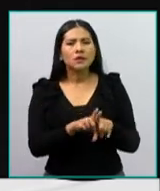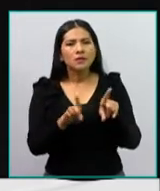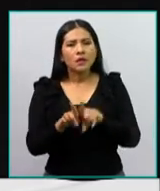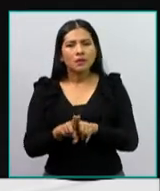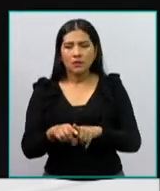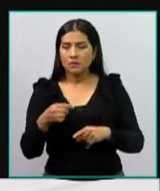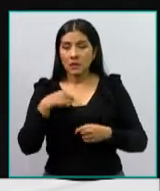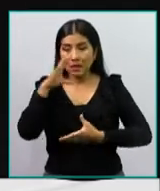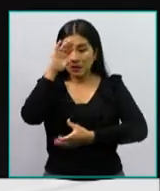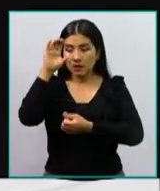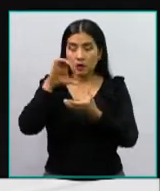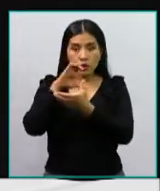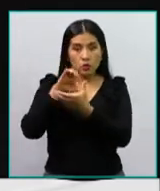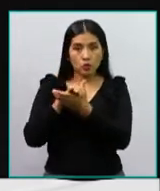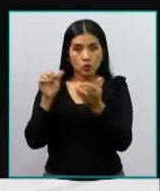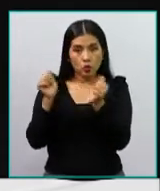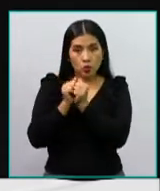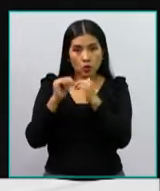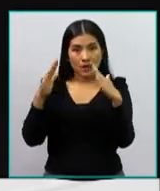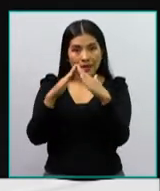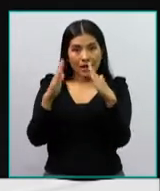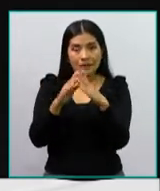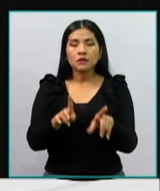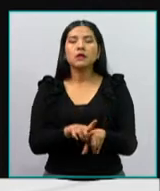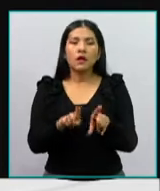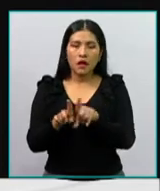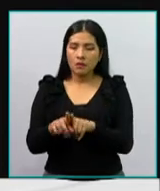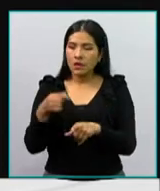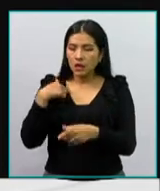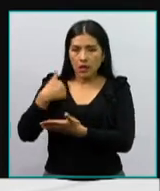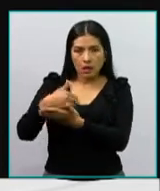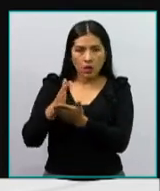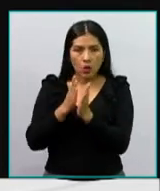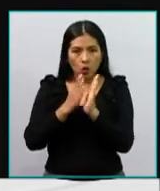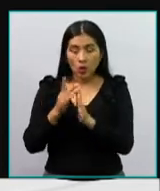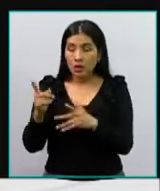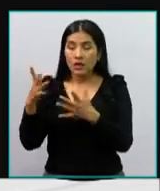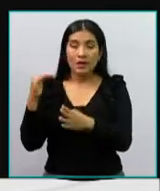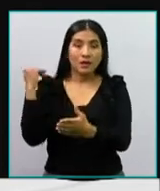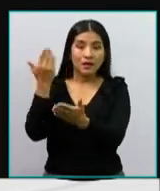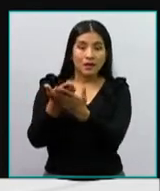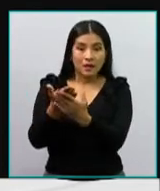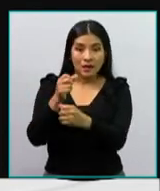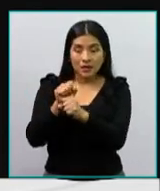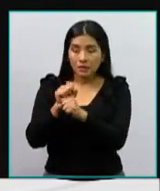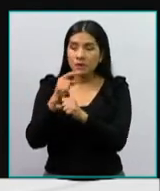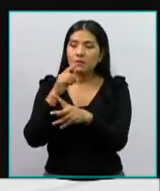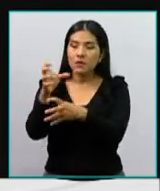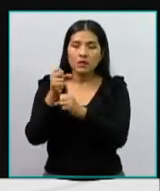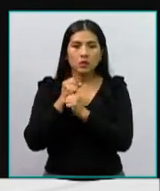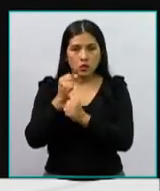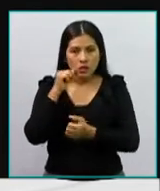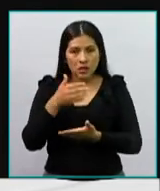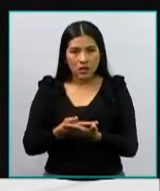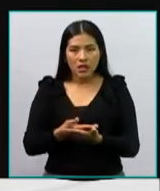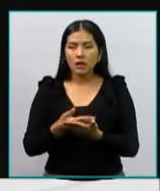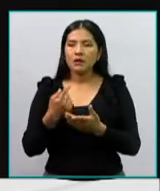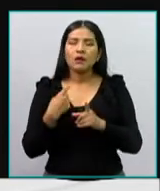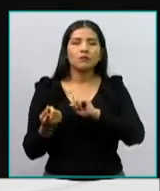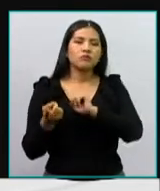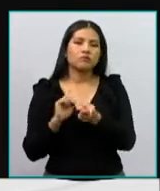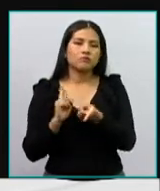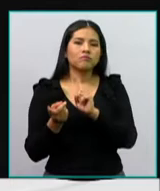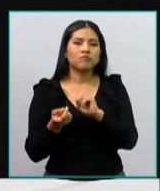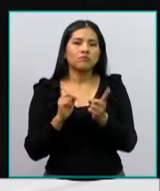mi esposo, por ejemplo, en la casa, igual nos organizamos. Él llega del trabajo, a veces me los recoge. Y siempre estamos,